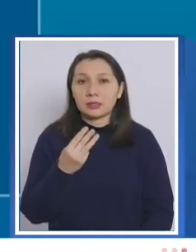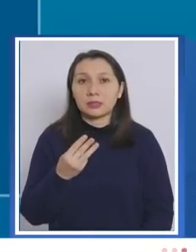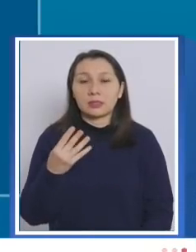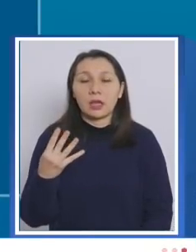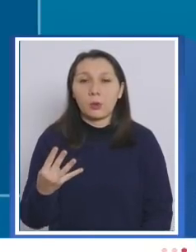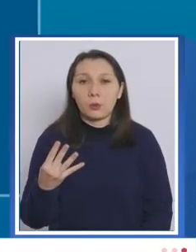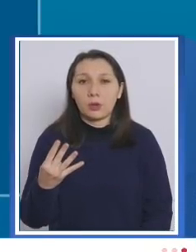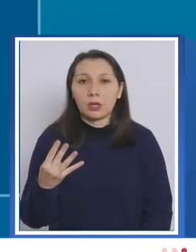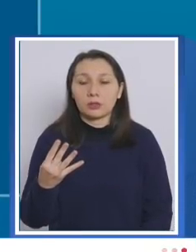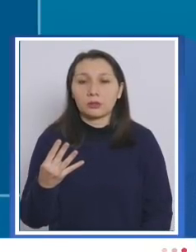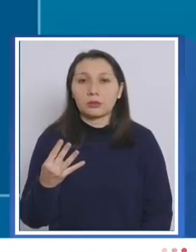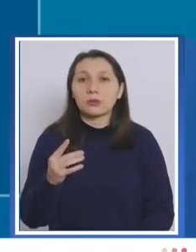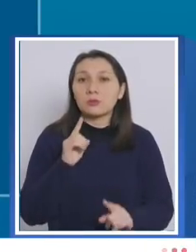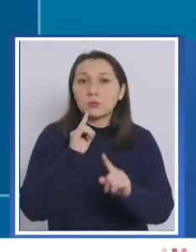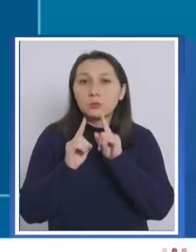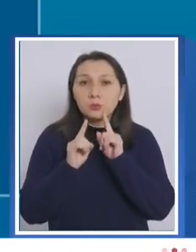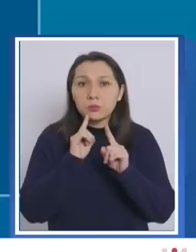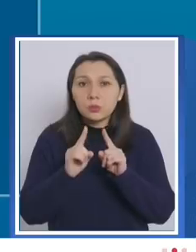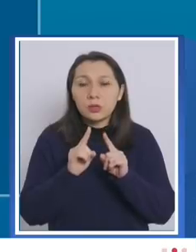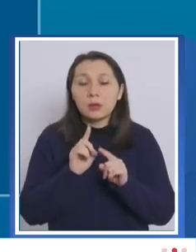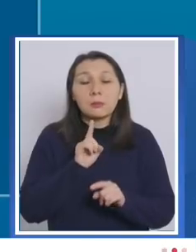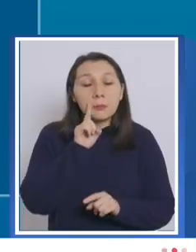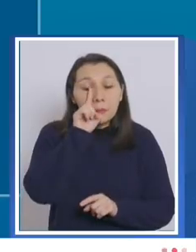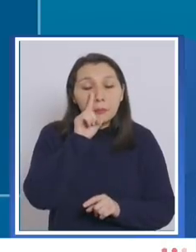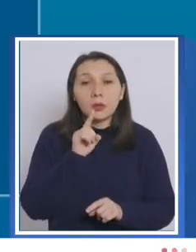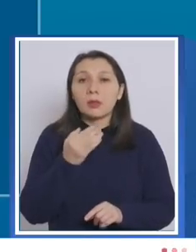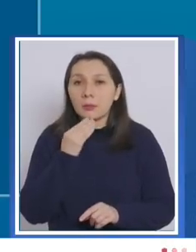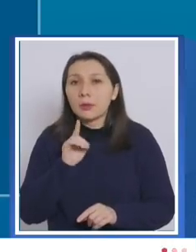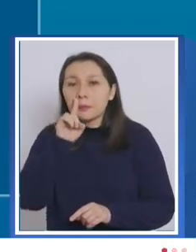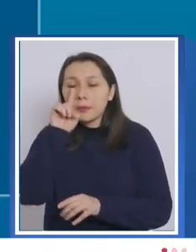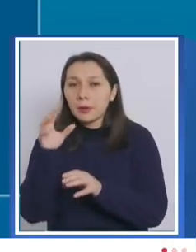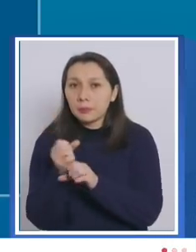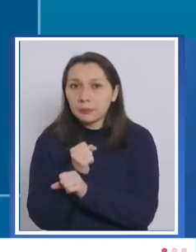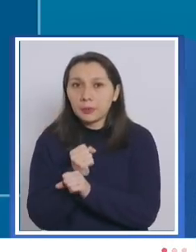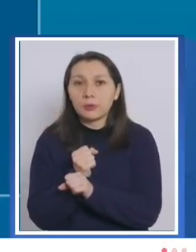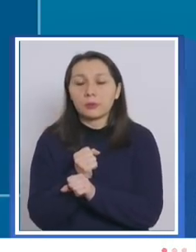73.134 test entre PCR y test de antígeno,